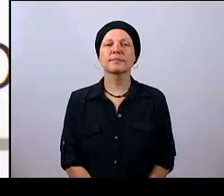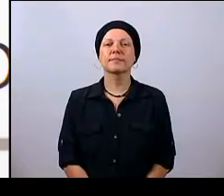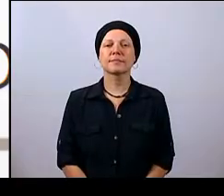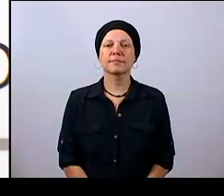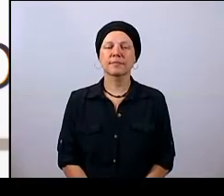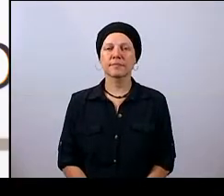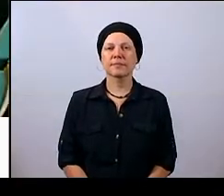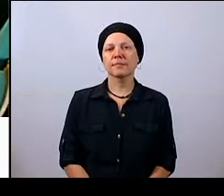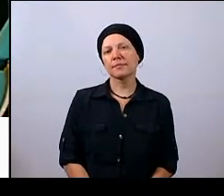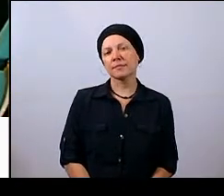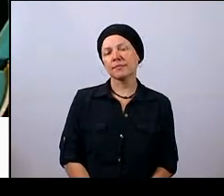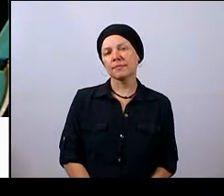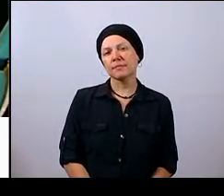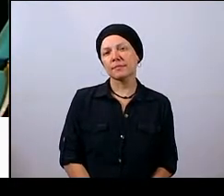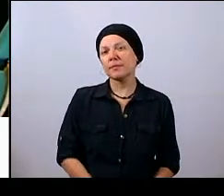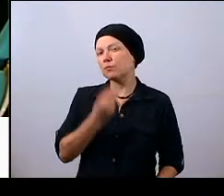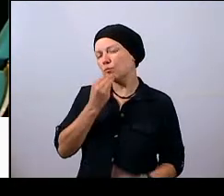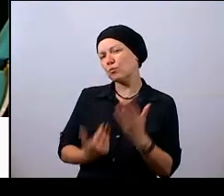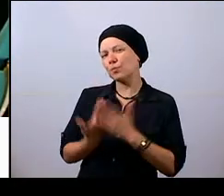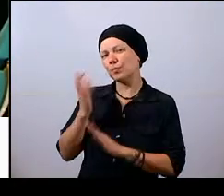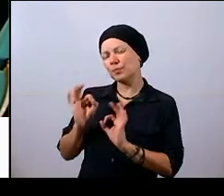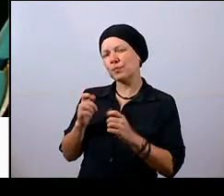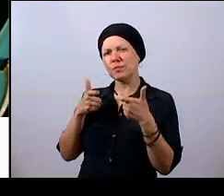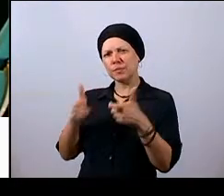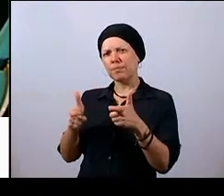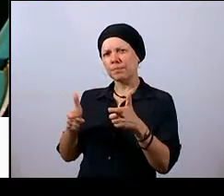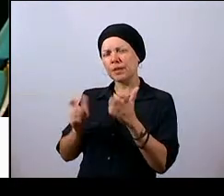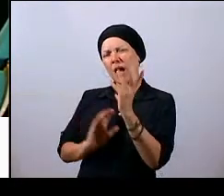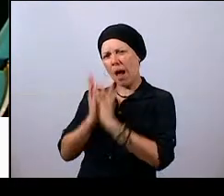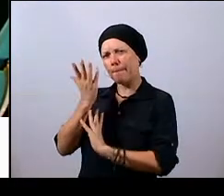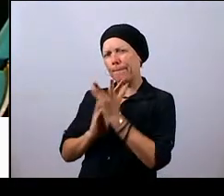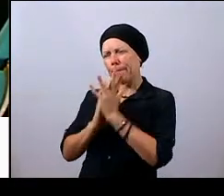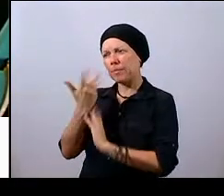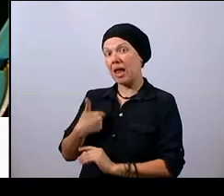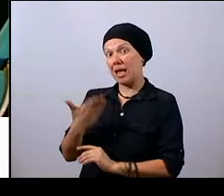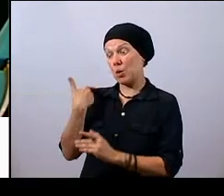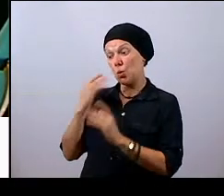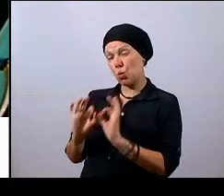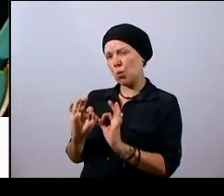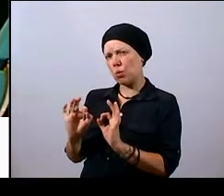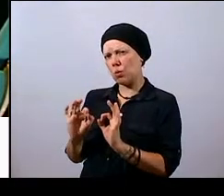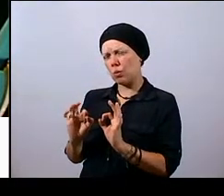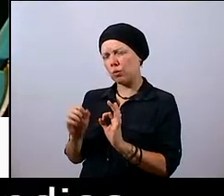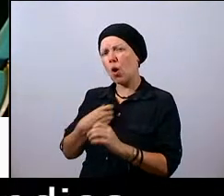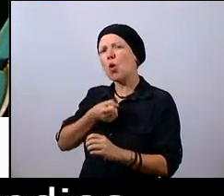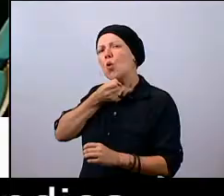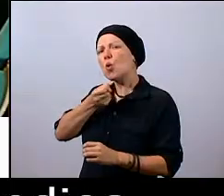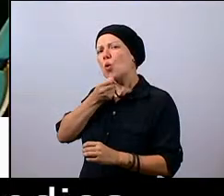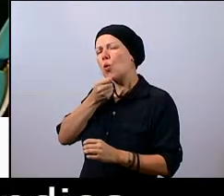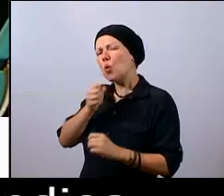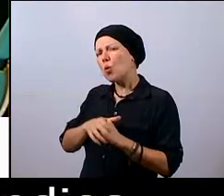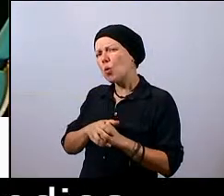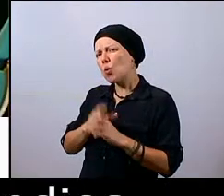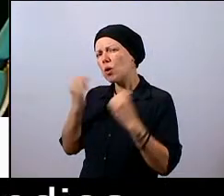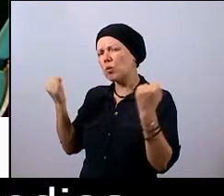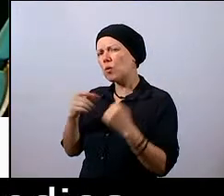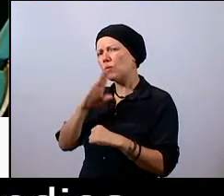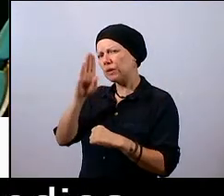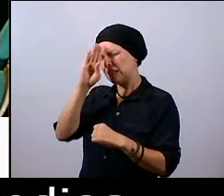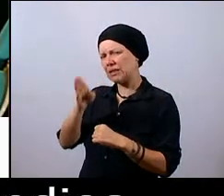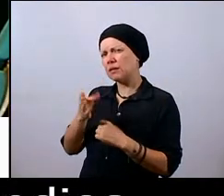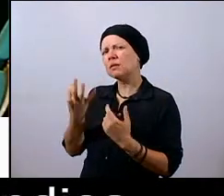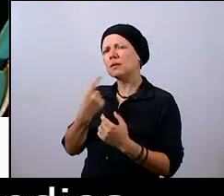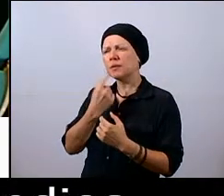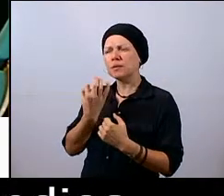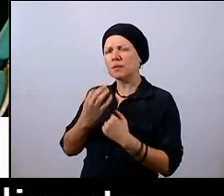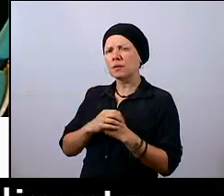Buenos días. Precisamente en este ámbito, el de los incendios, ayer precisamente el Partido Socialista lanzó una acusación directa diciendo que